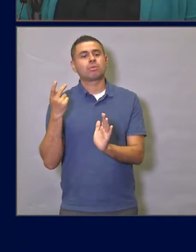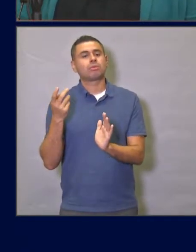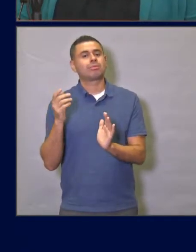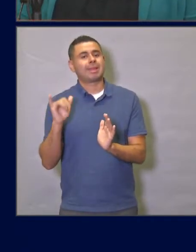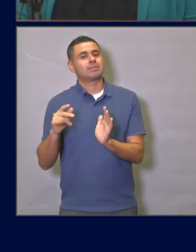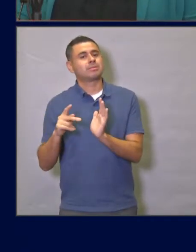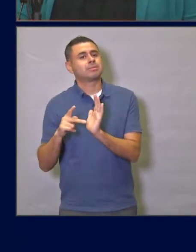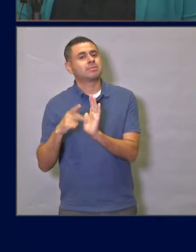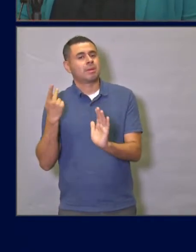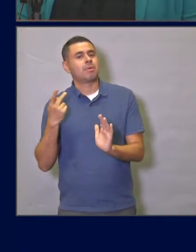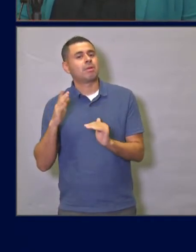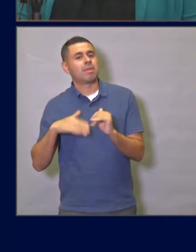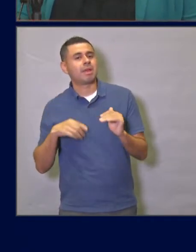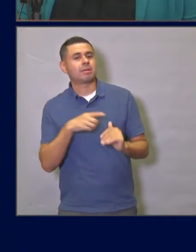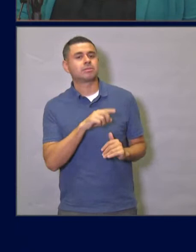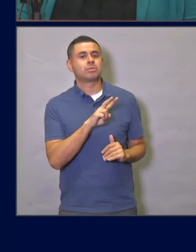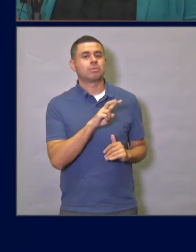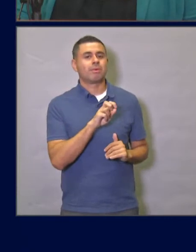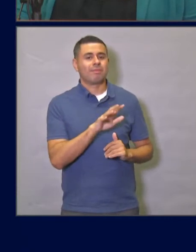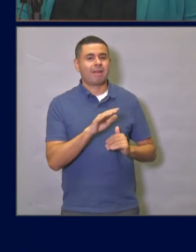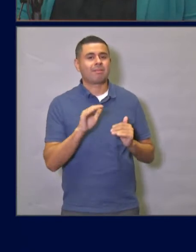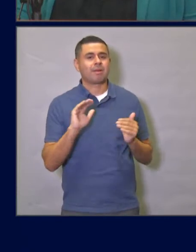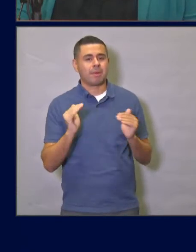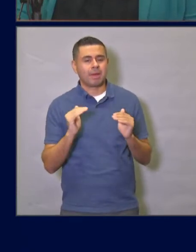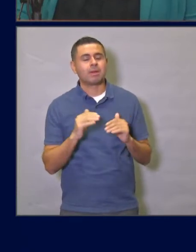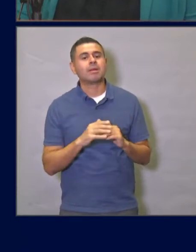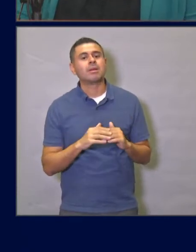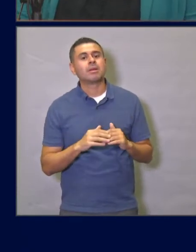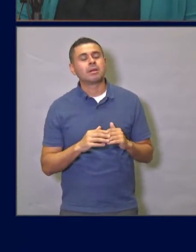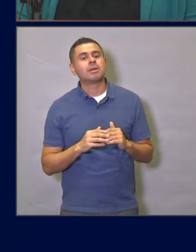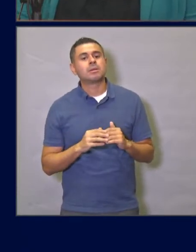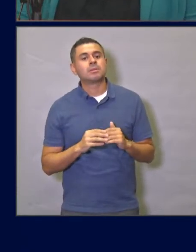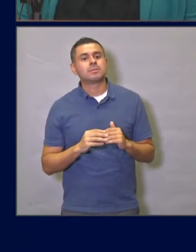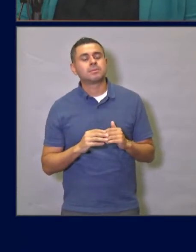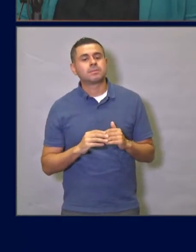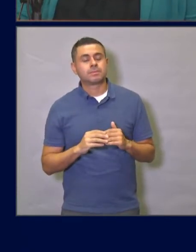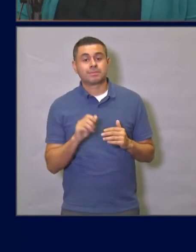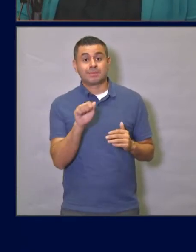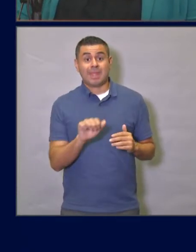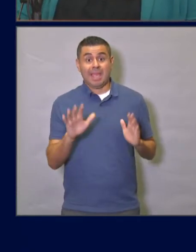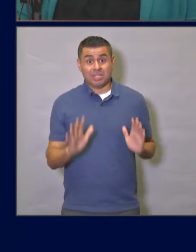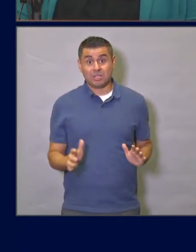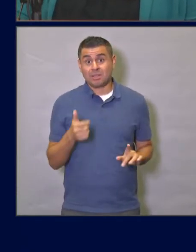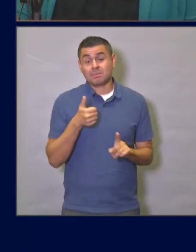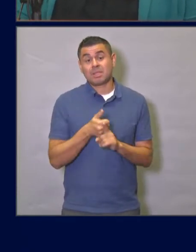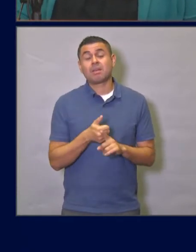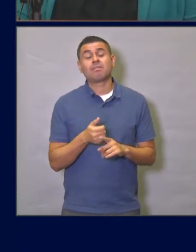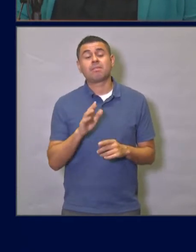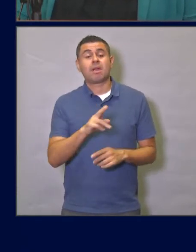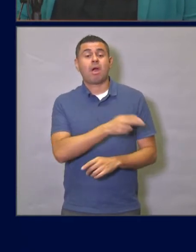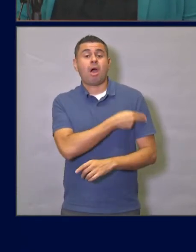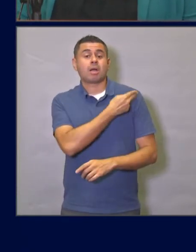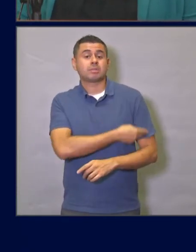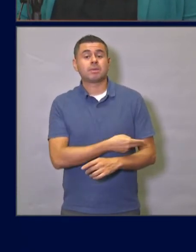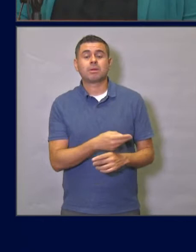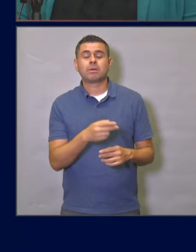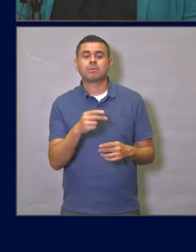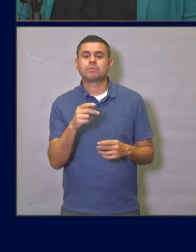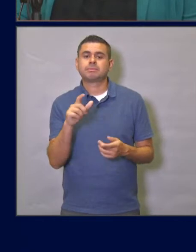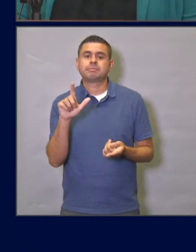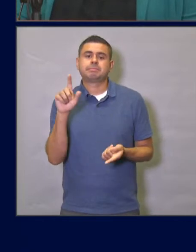2.5 hospitalizaciones por cada 100,000. Los residentes asiáticos tienen las hospitalizaciones más